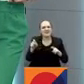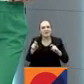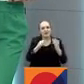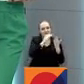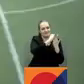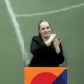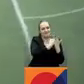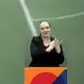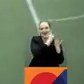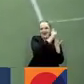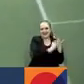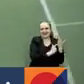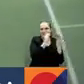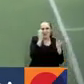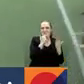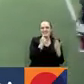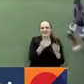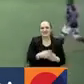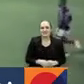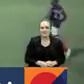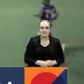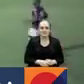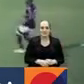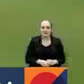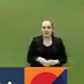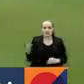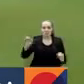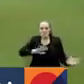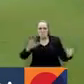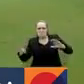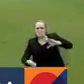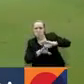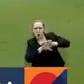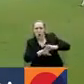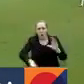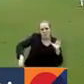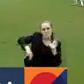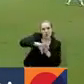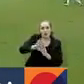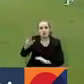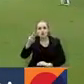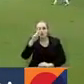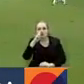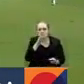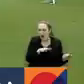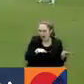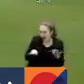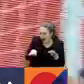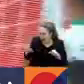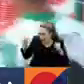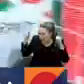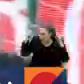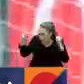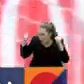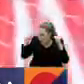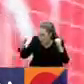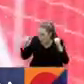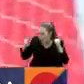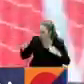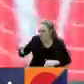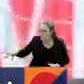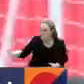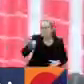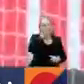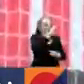convocatorias. Por atajadas como esta, o como esta, es que los hinchas de Atlético Nacional no están del todo conformes con el